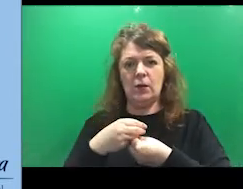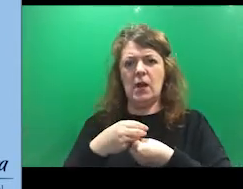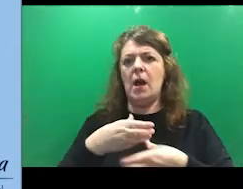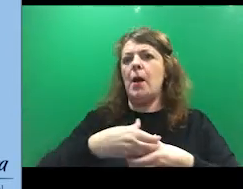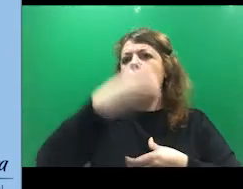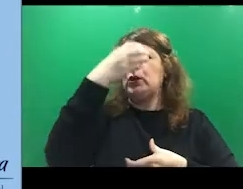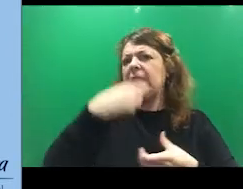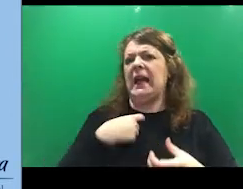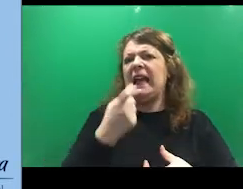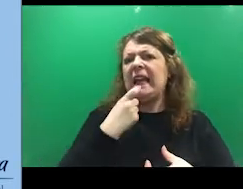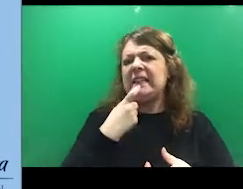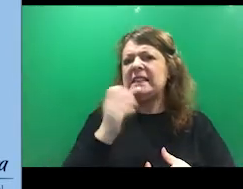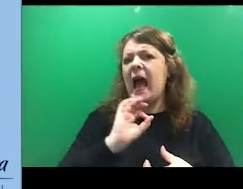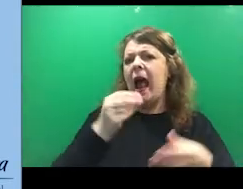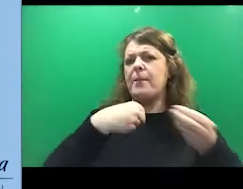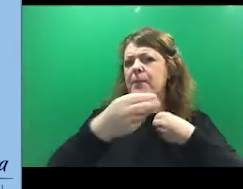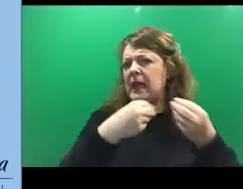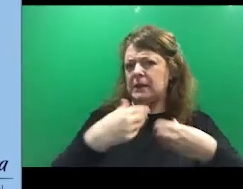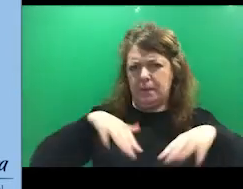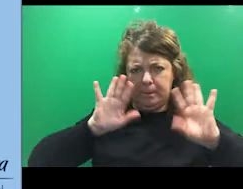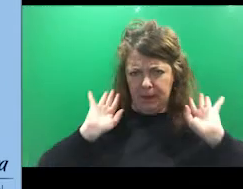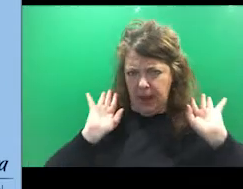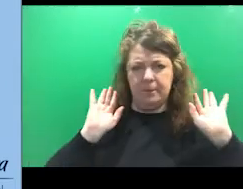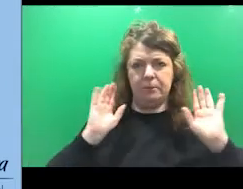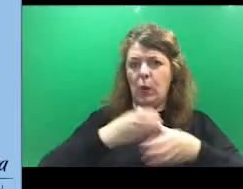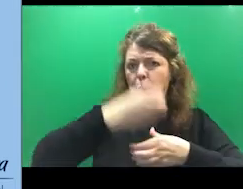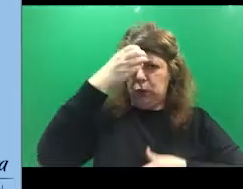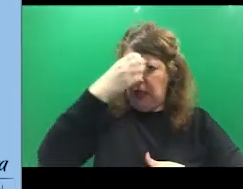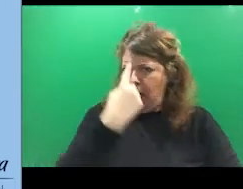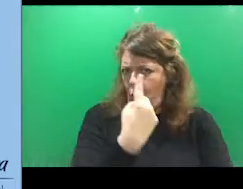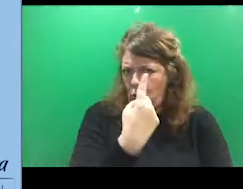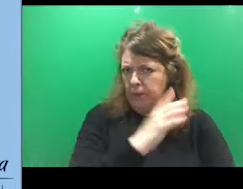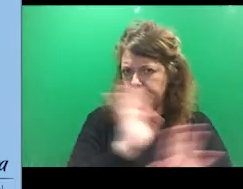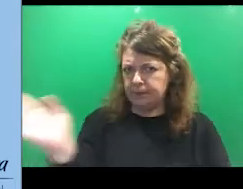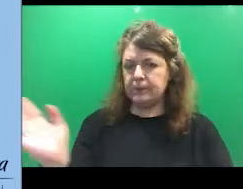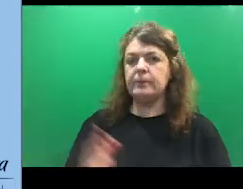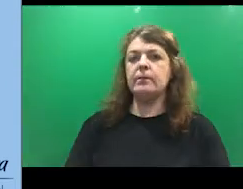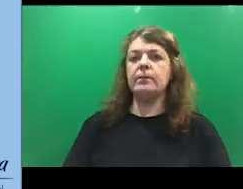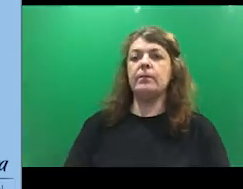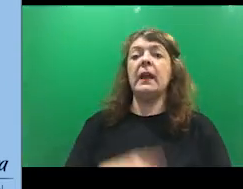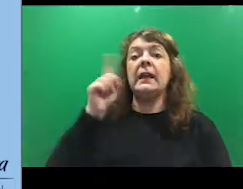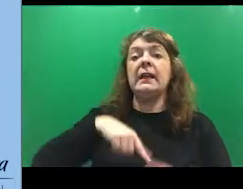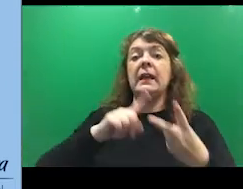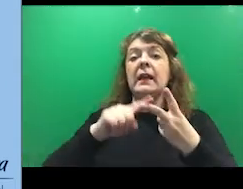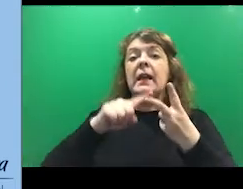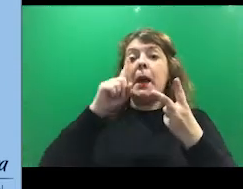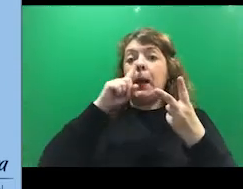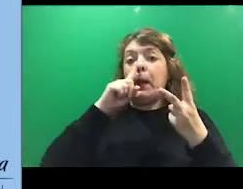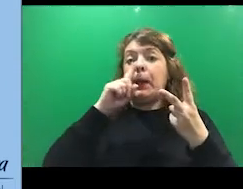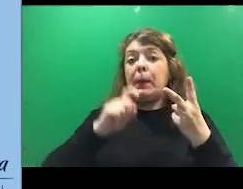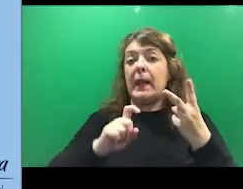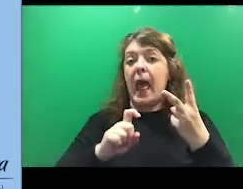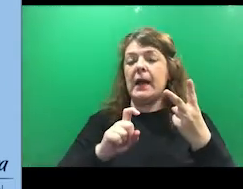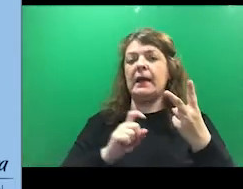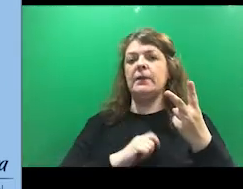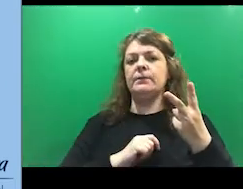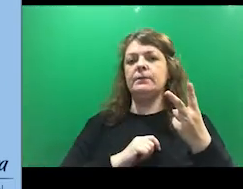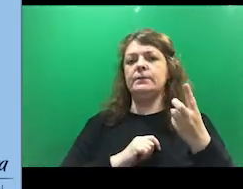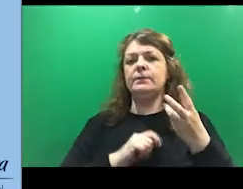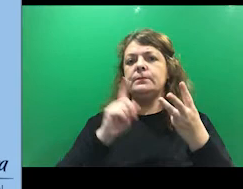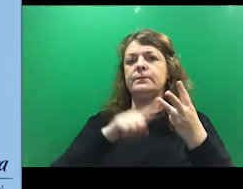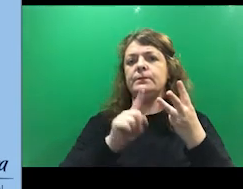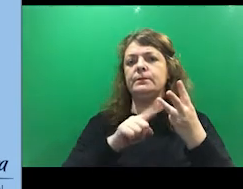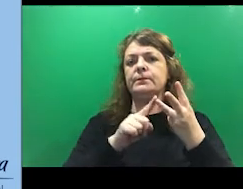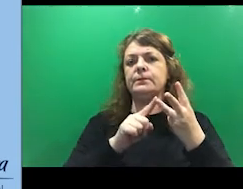de plástico, de cristal. Vale, una botella. Necesitaremos vinagre